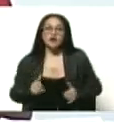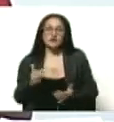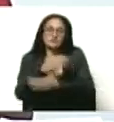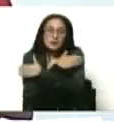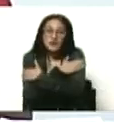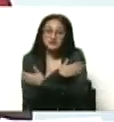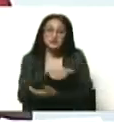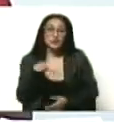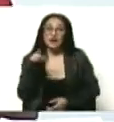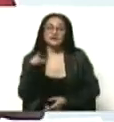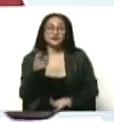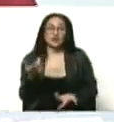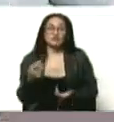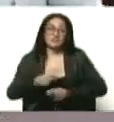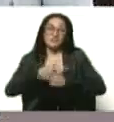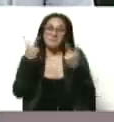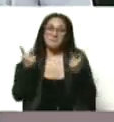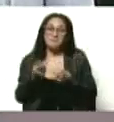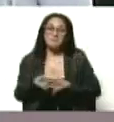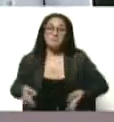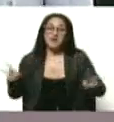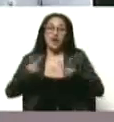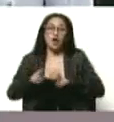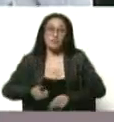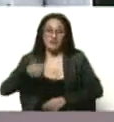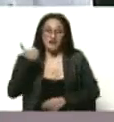no tiene precio.